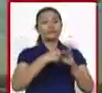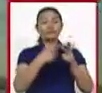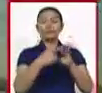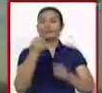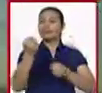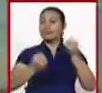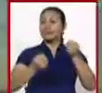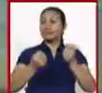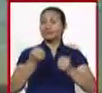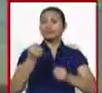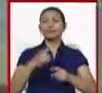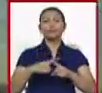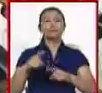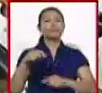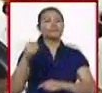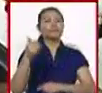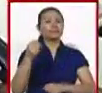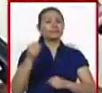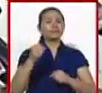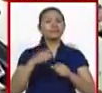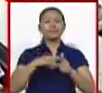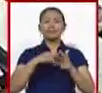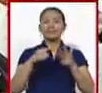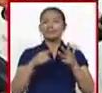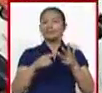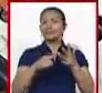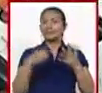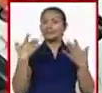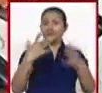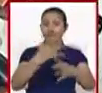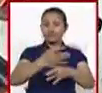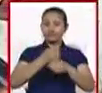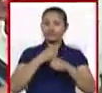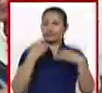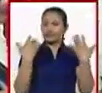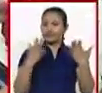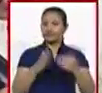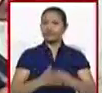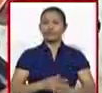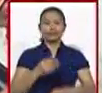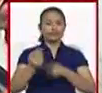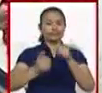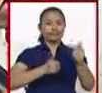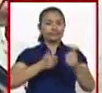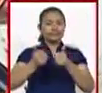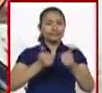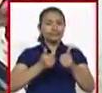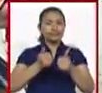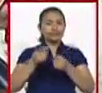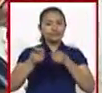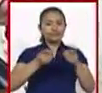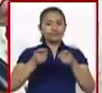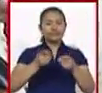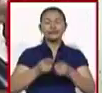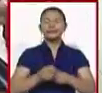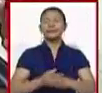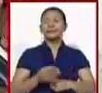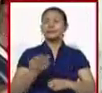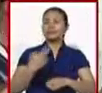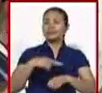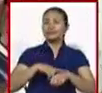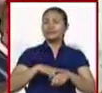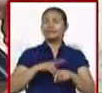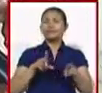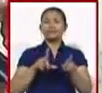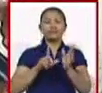vehículos, automóviles y una vagoneta, que han sido recuperadas en los controles ordinarios que tiene DIPROVE.